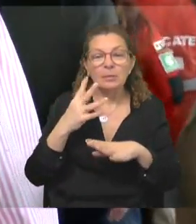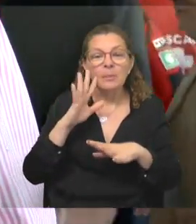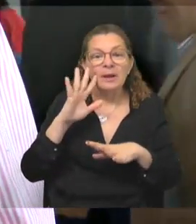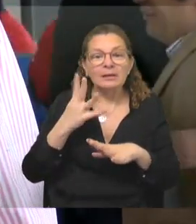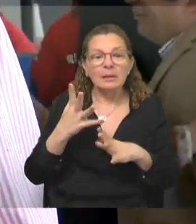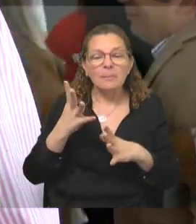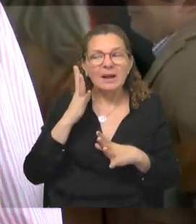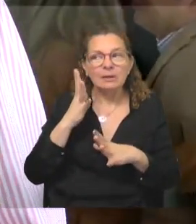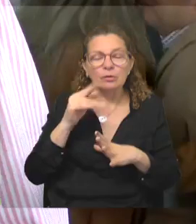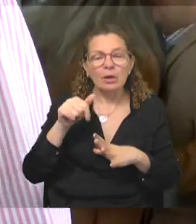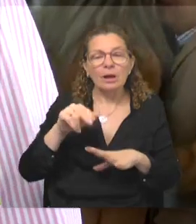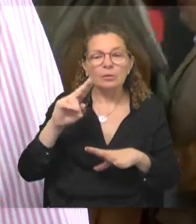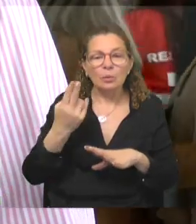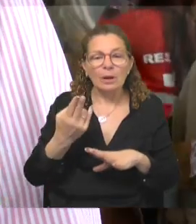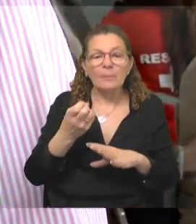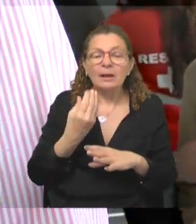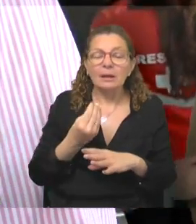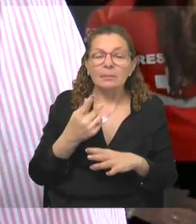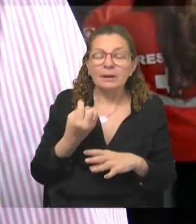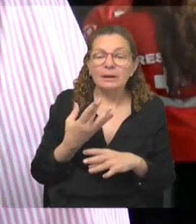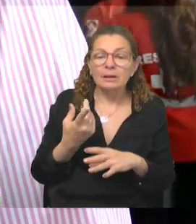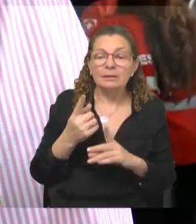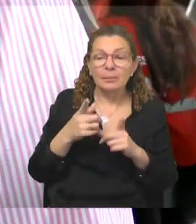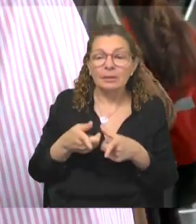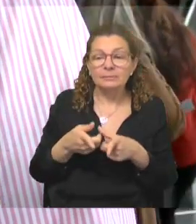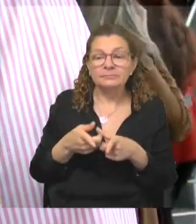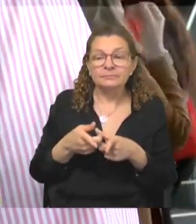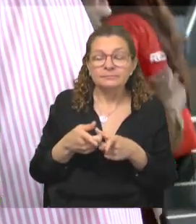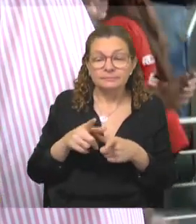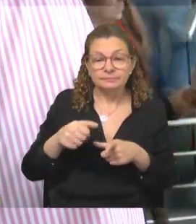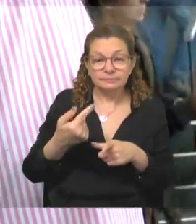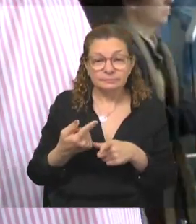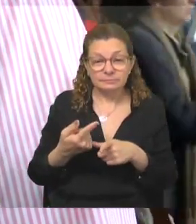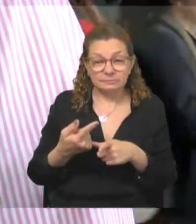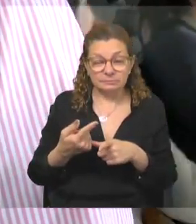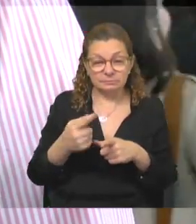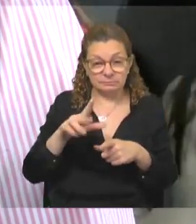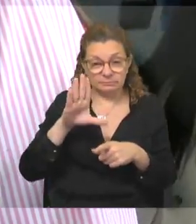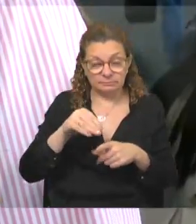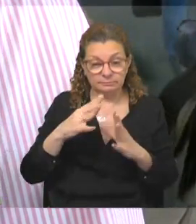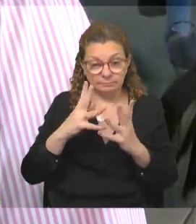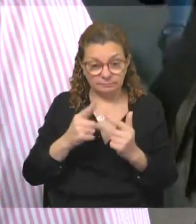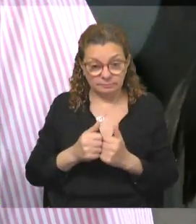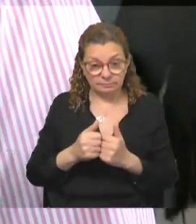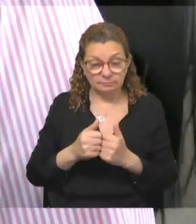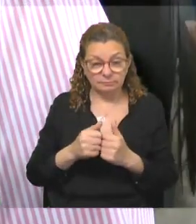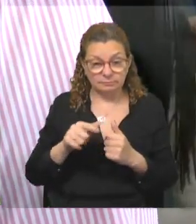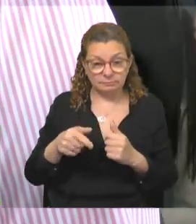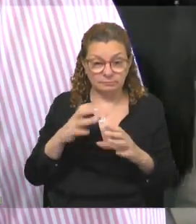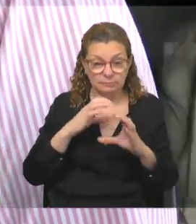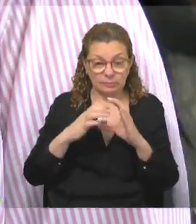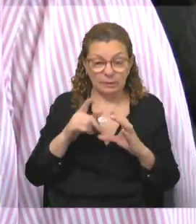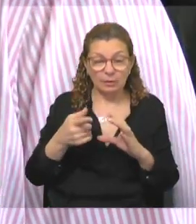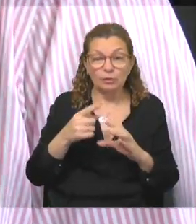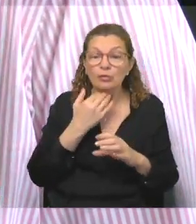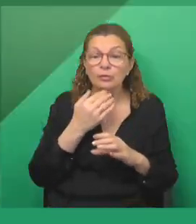riesgo que tenemos en Uruguay para qué particularmente también para luego Ver todas las estrategias a largo plazo particularmente de comunicación si no